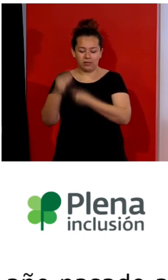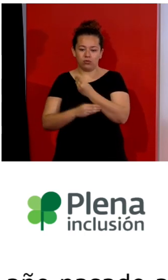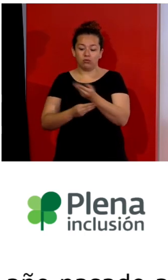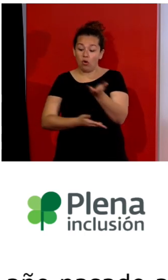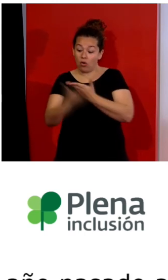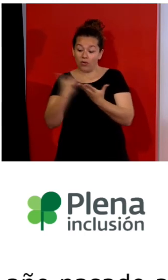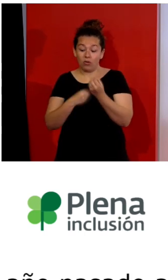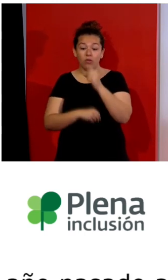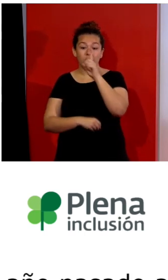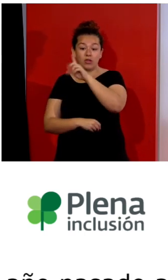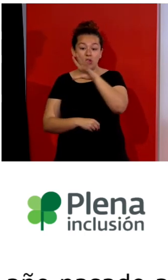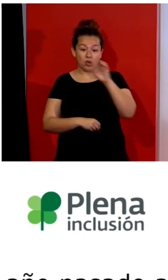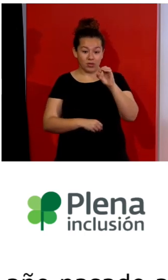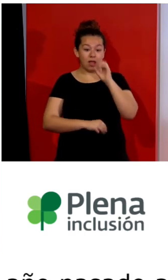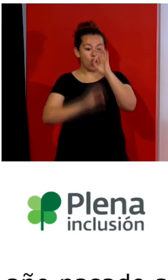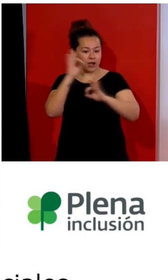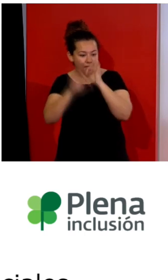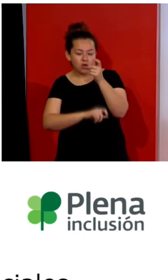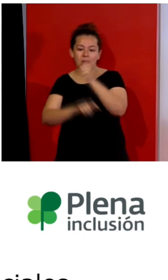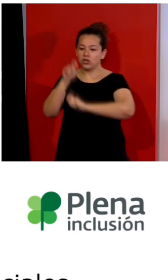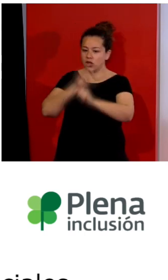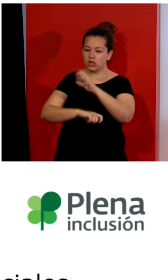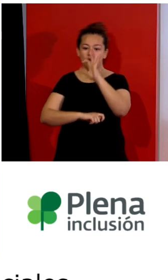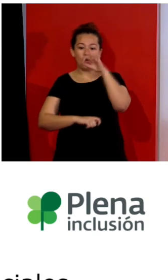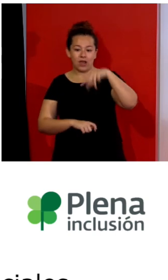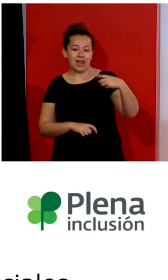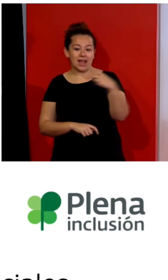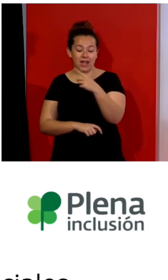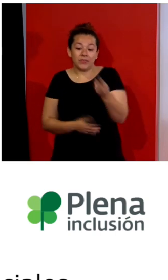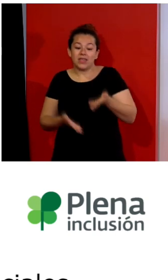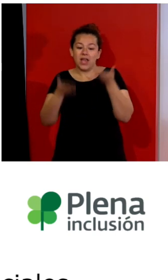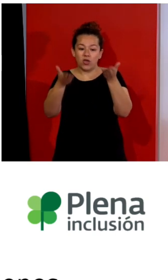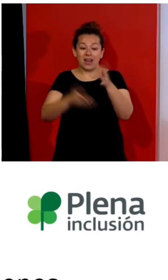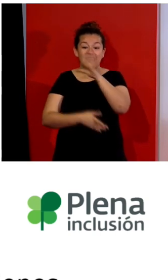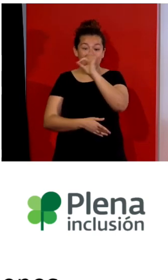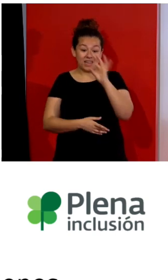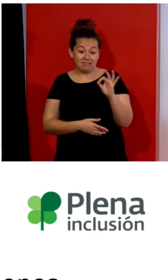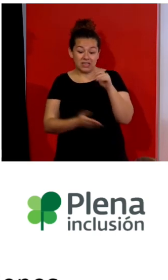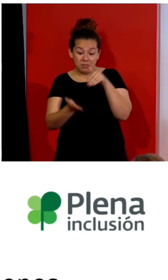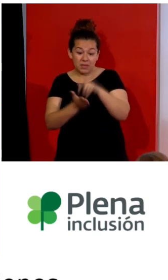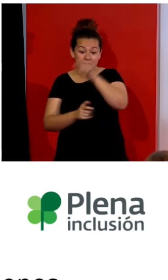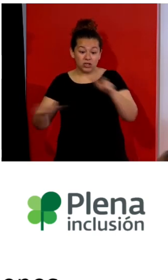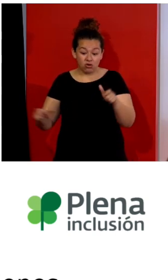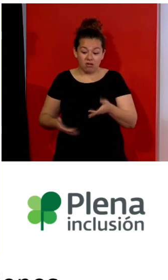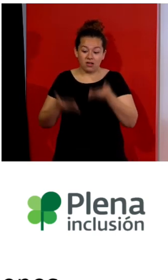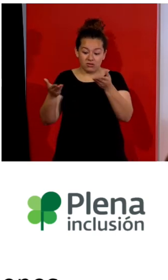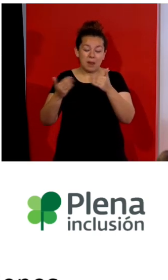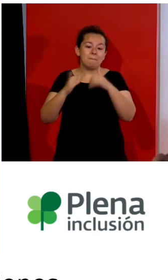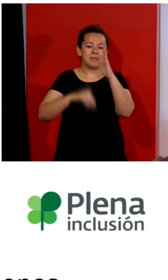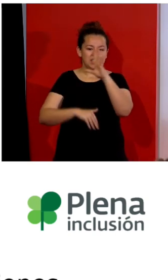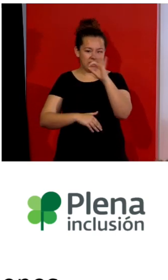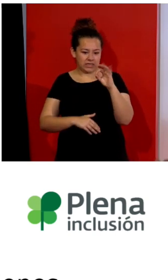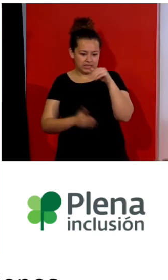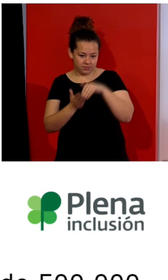250 organizaciones, asociaciones y ONGs y ayudar a más de 500.000 personas. Y nuestro reto